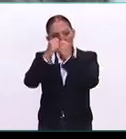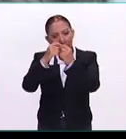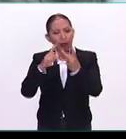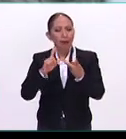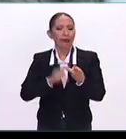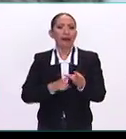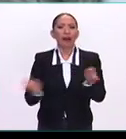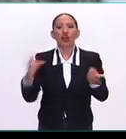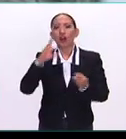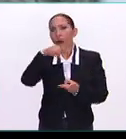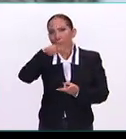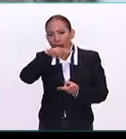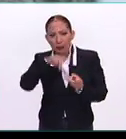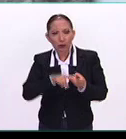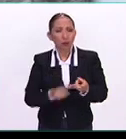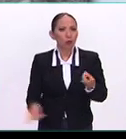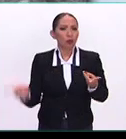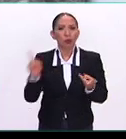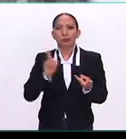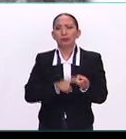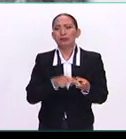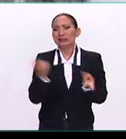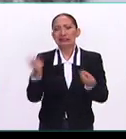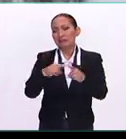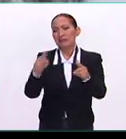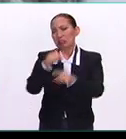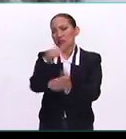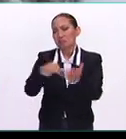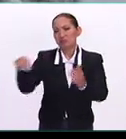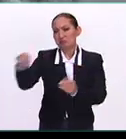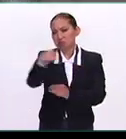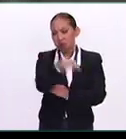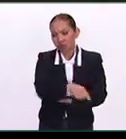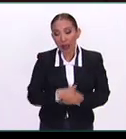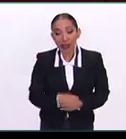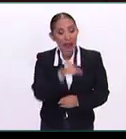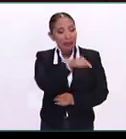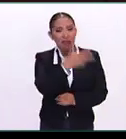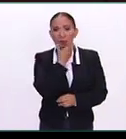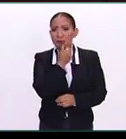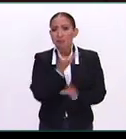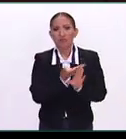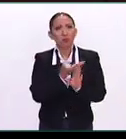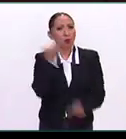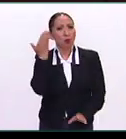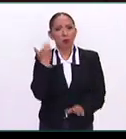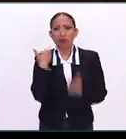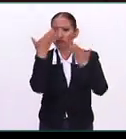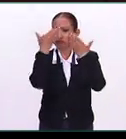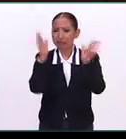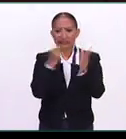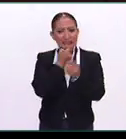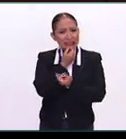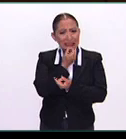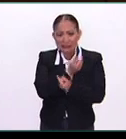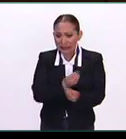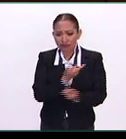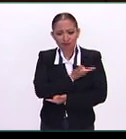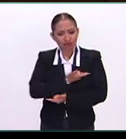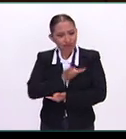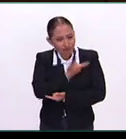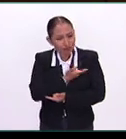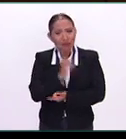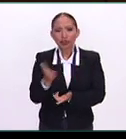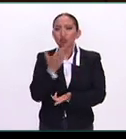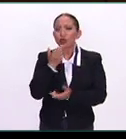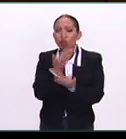Teotihuacán, Copilco y muchos lugares. Era un hombre muy abierto a los niños.